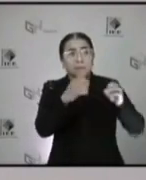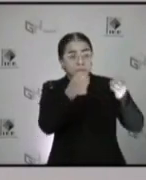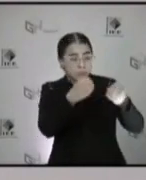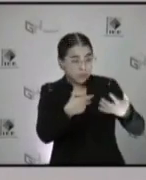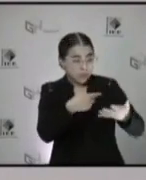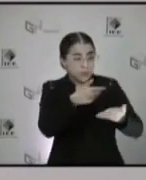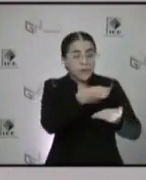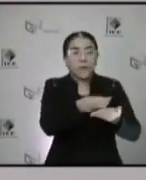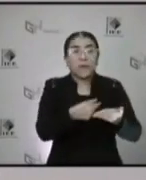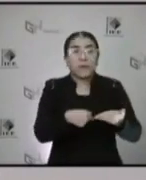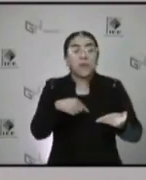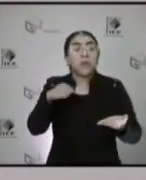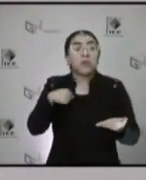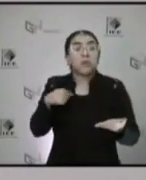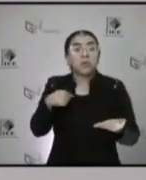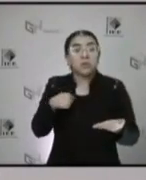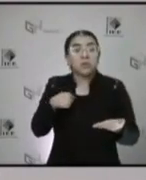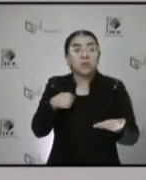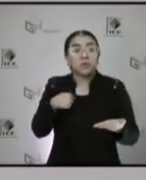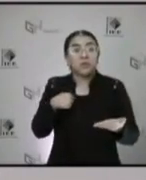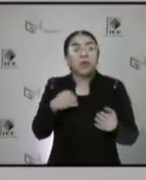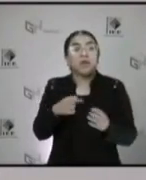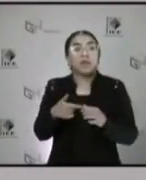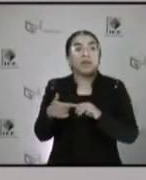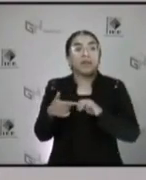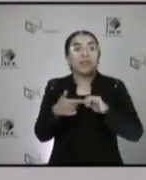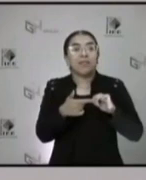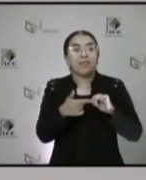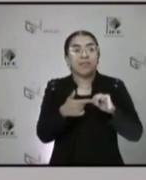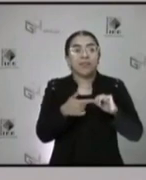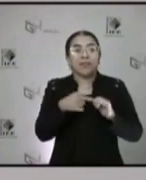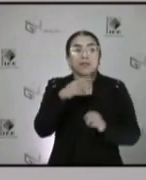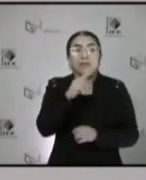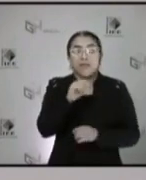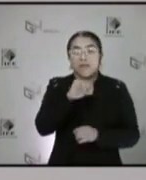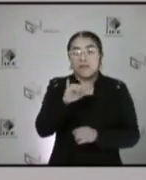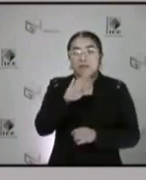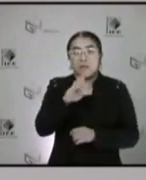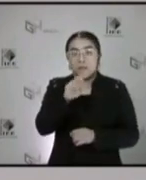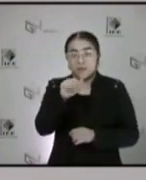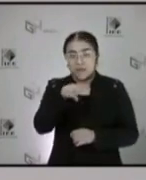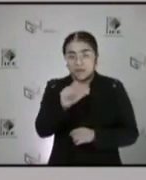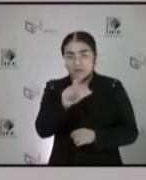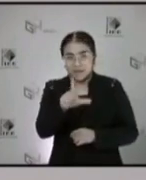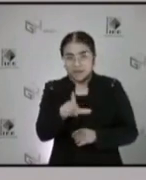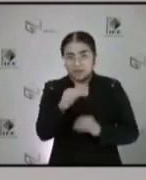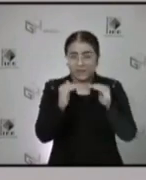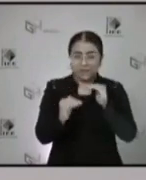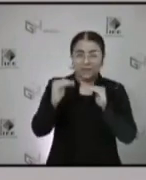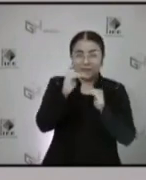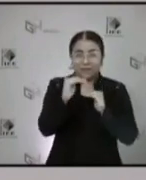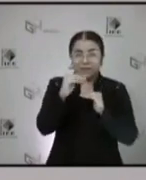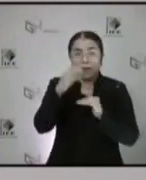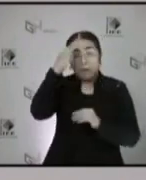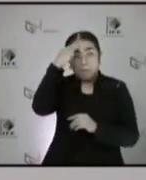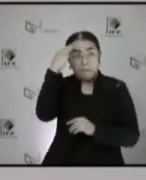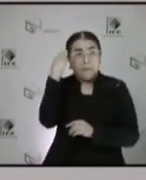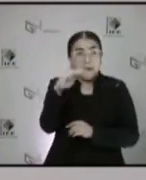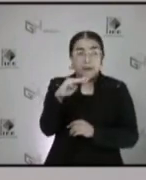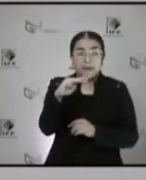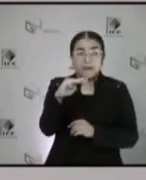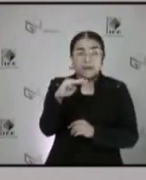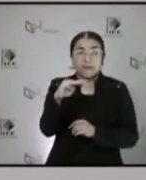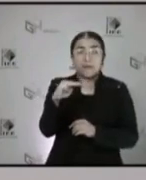en la que yo tuve la oportunidad de dirigir los destinos del tribunal. Hoy existen magistradas, magistrados que empezaron